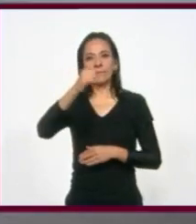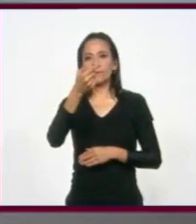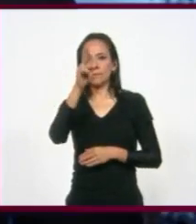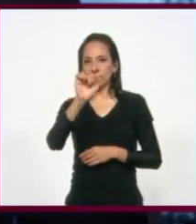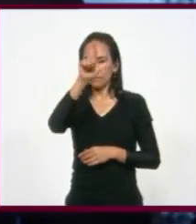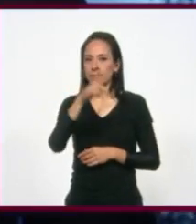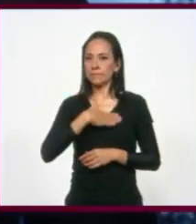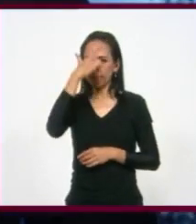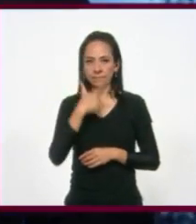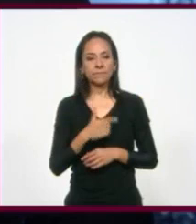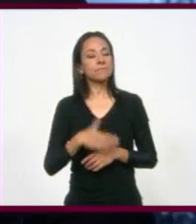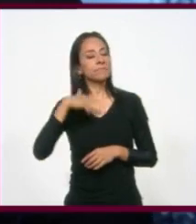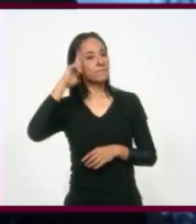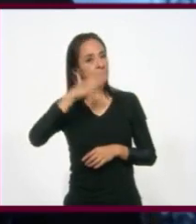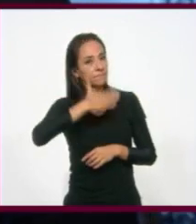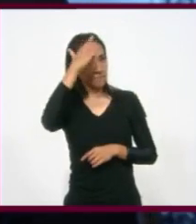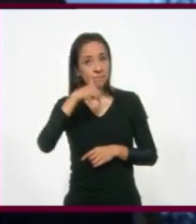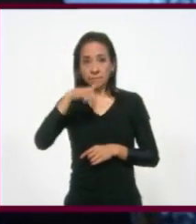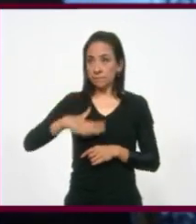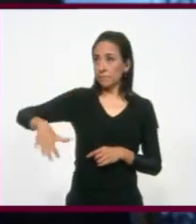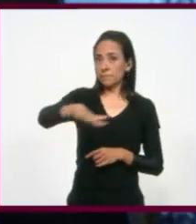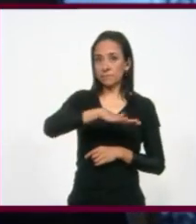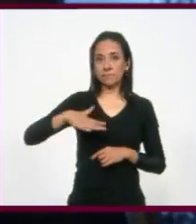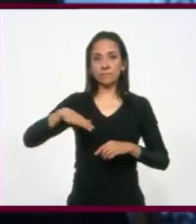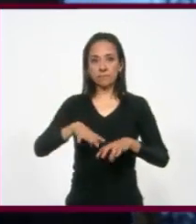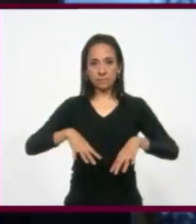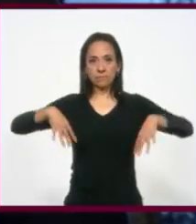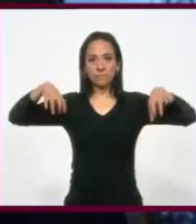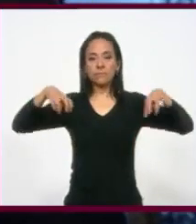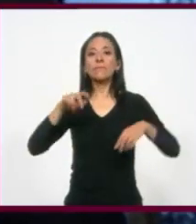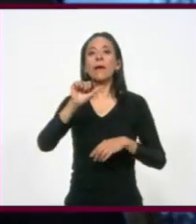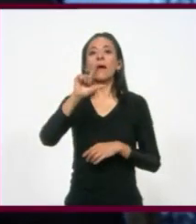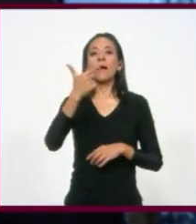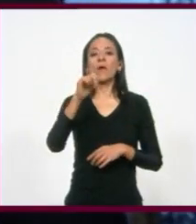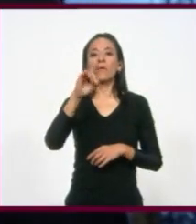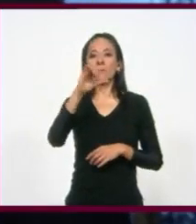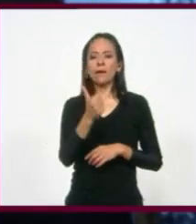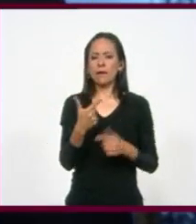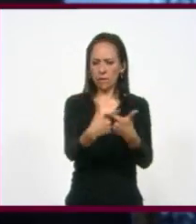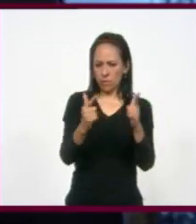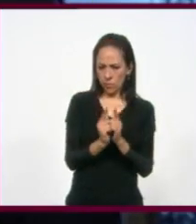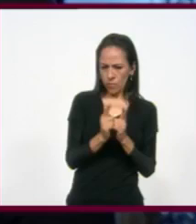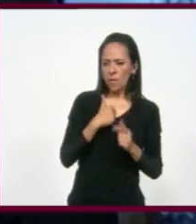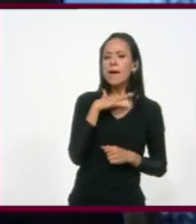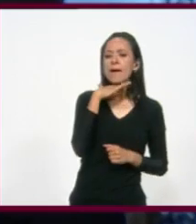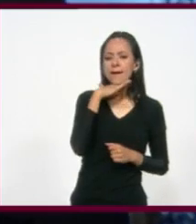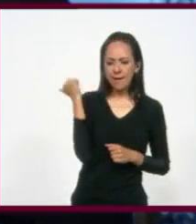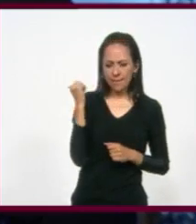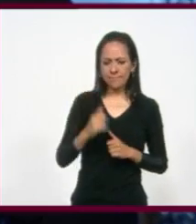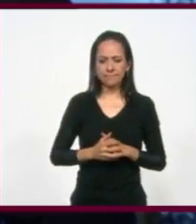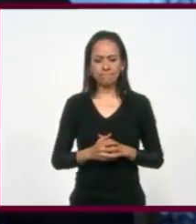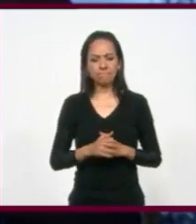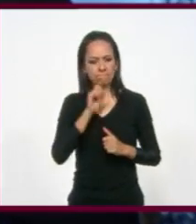buenas noches. Transmitimos hoy desde la Lóndiga, donde se presenta un grupo alemán. Bueno, ellos